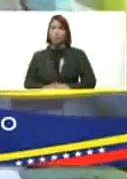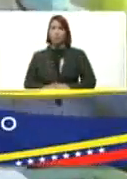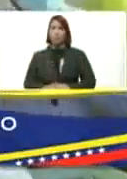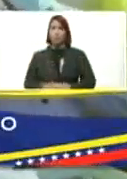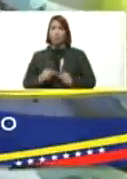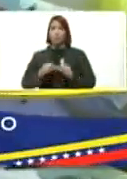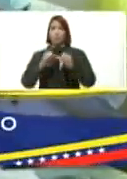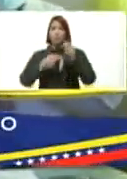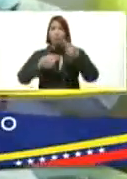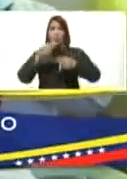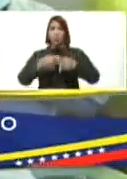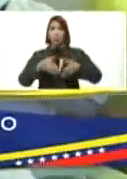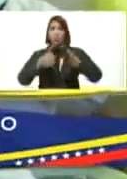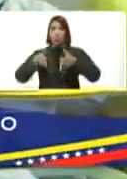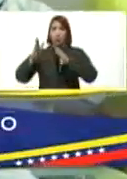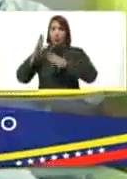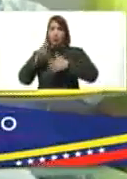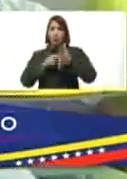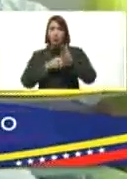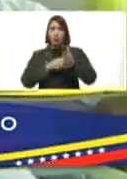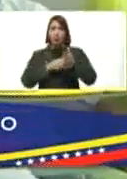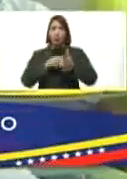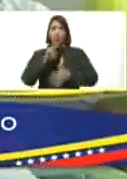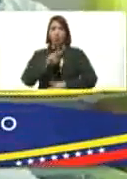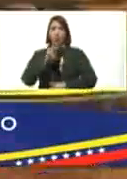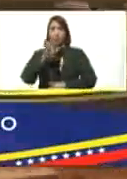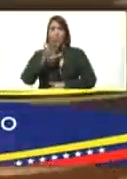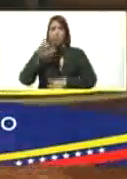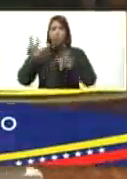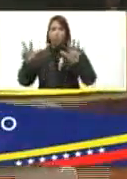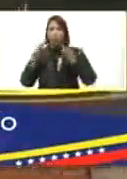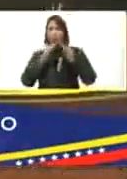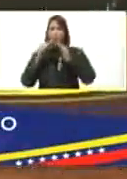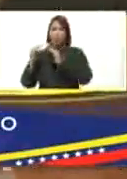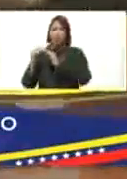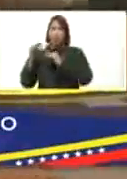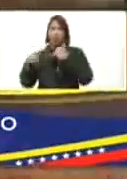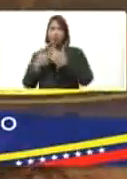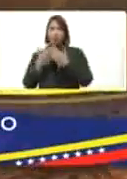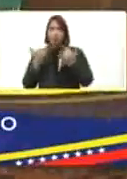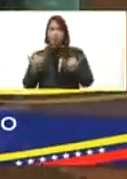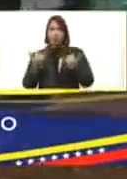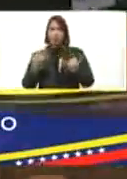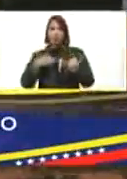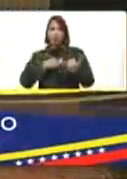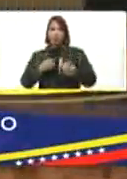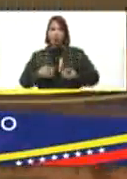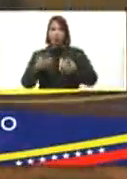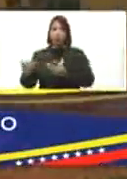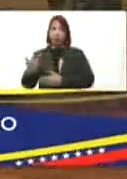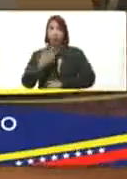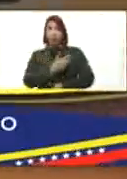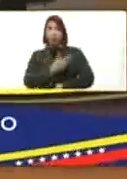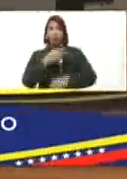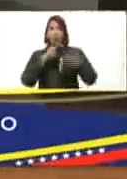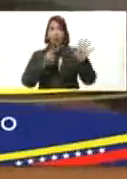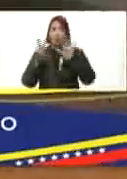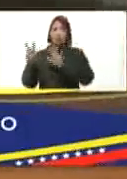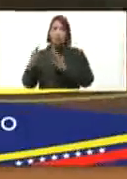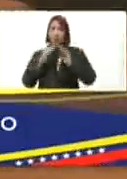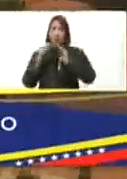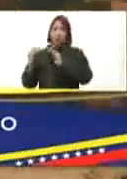construyendo. Esto es un urbanismo que contempla 2.258 viviendas. Hasta la fecha hemos entregado 377 viviendas. En